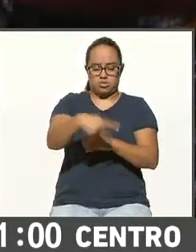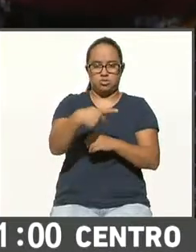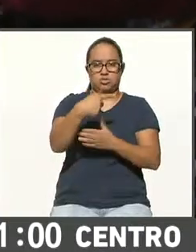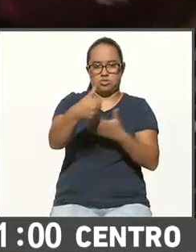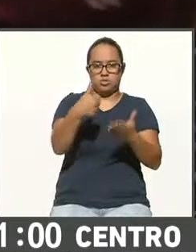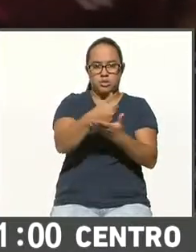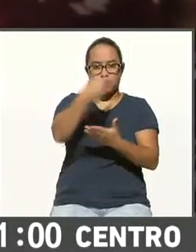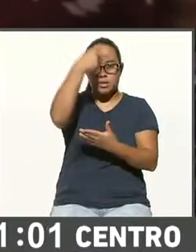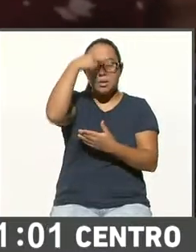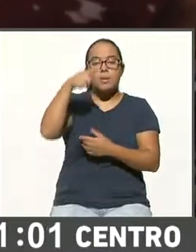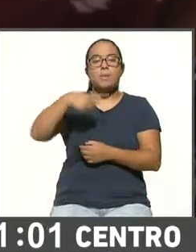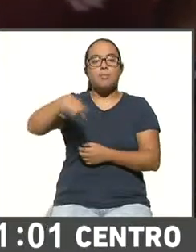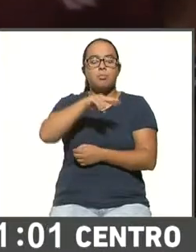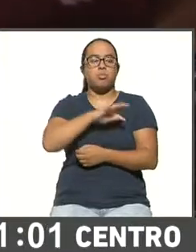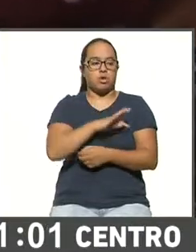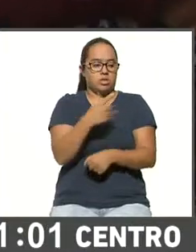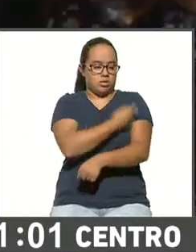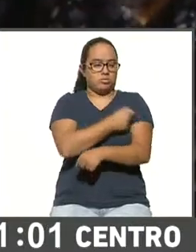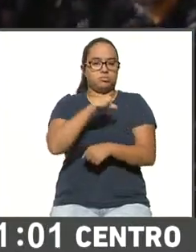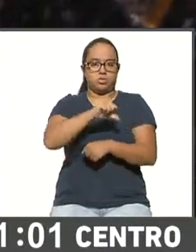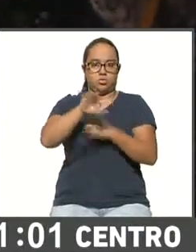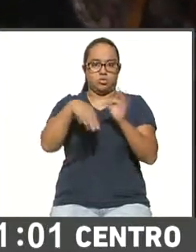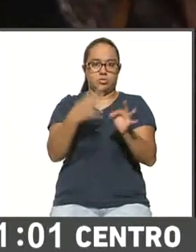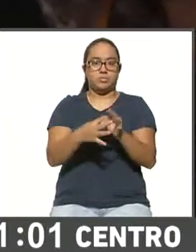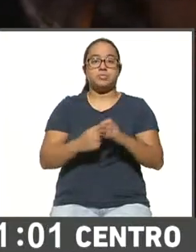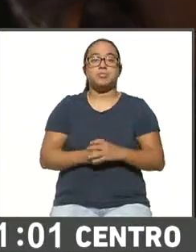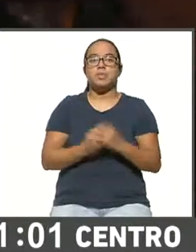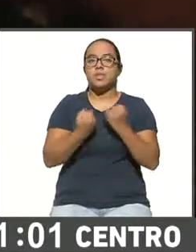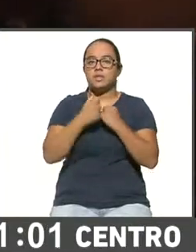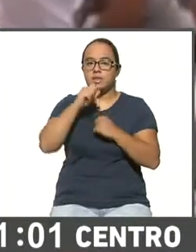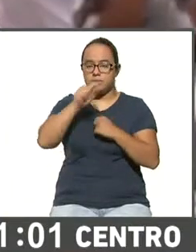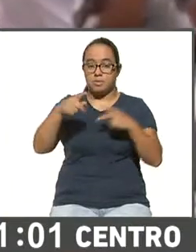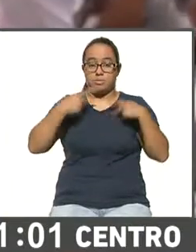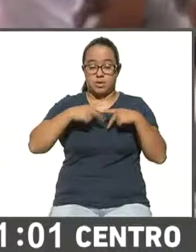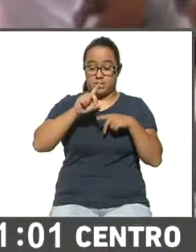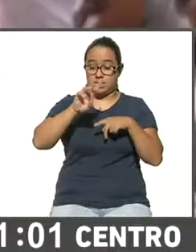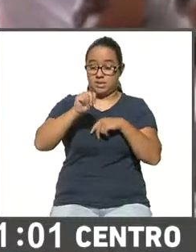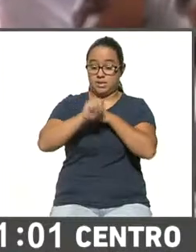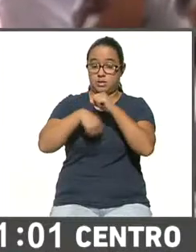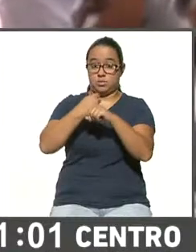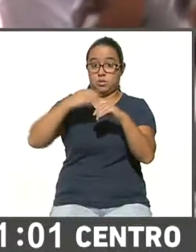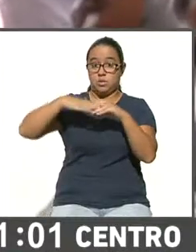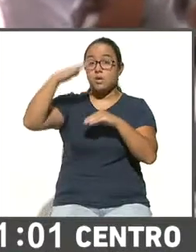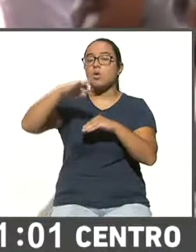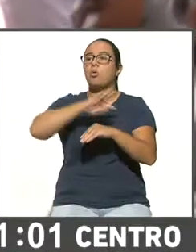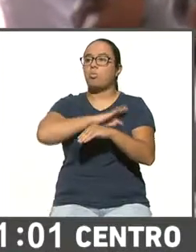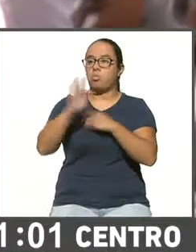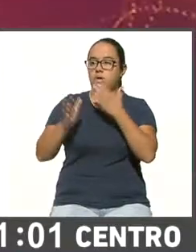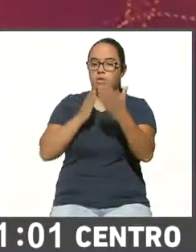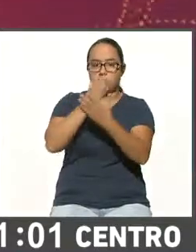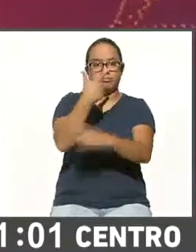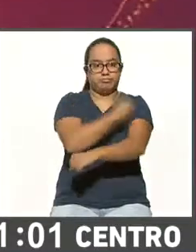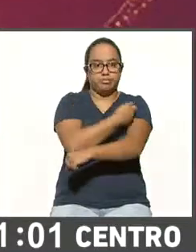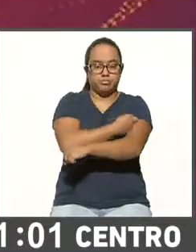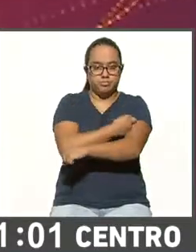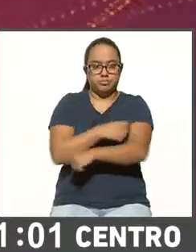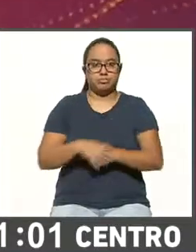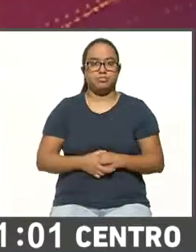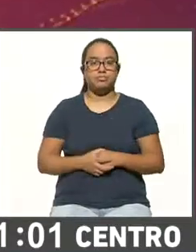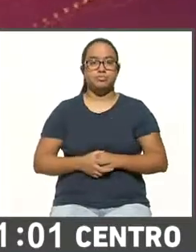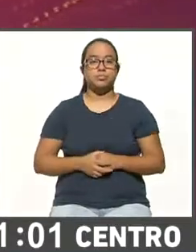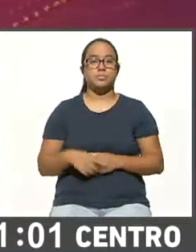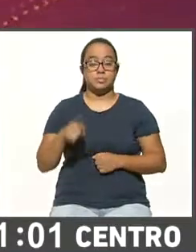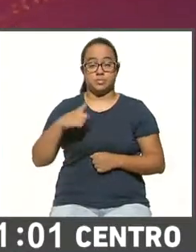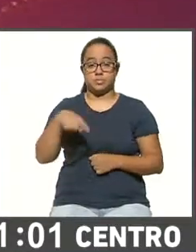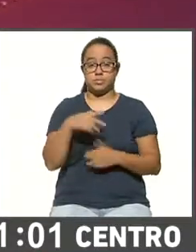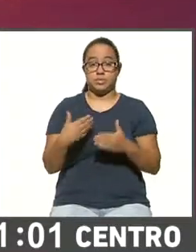en la capital del país para ser inmunizados. El mismo caso para cualquier adulto mayor de 39 años. Y